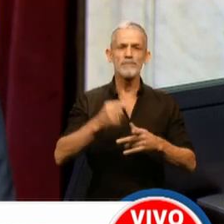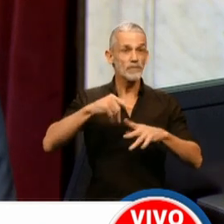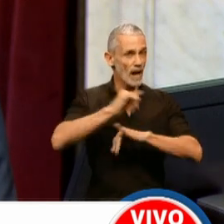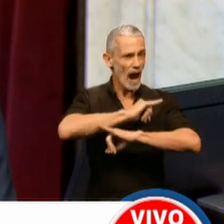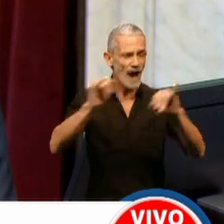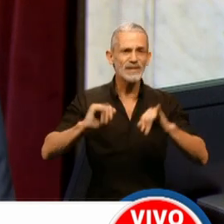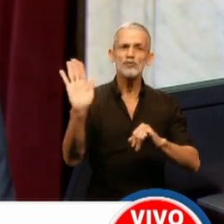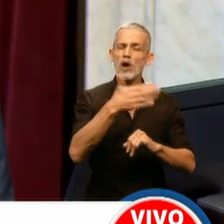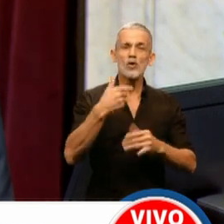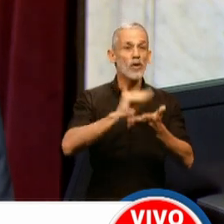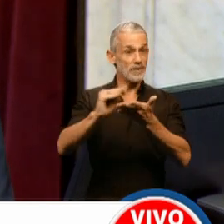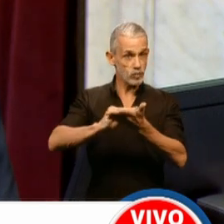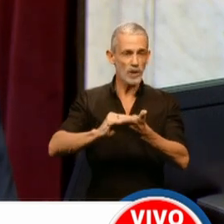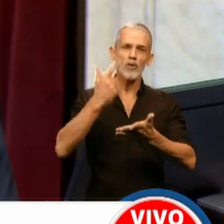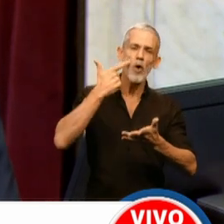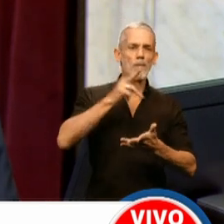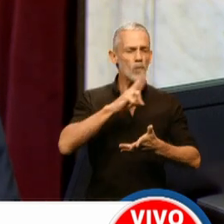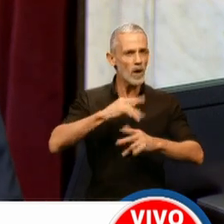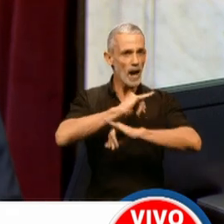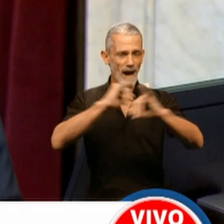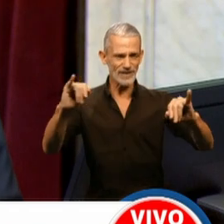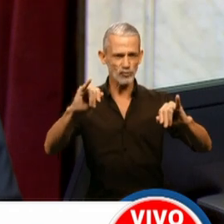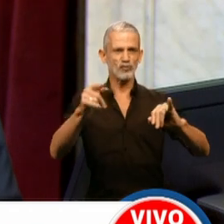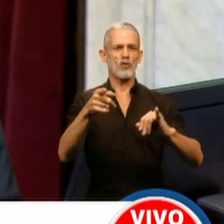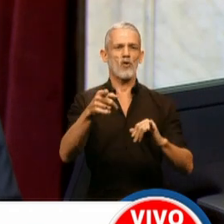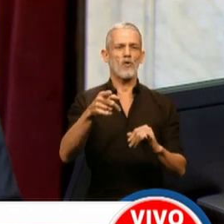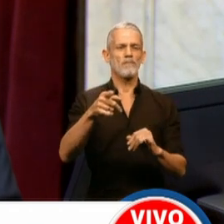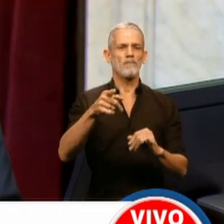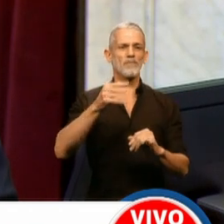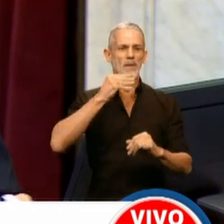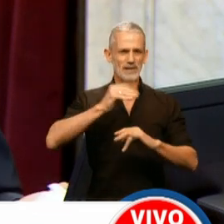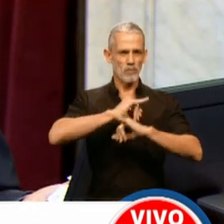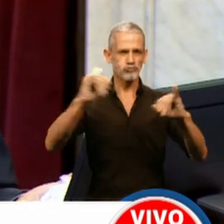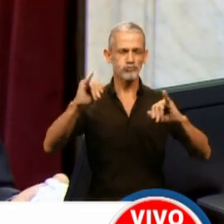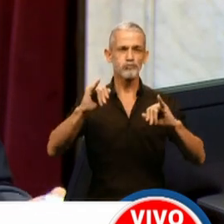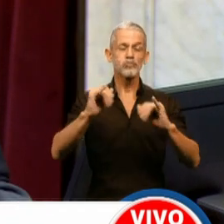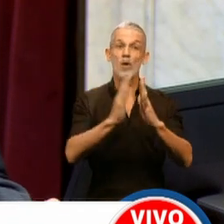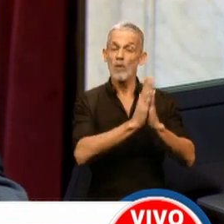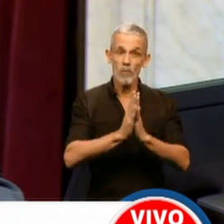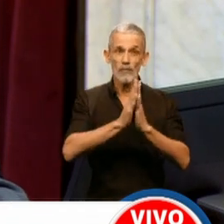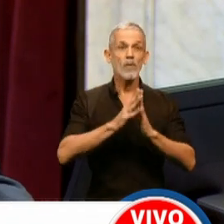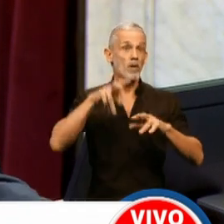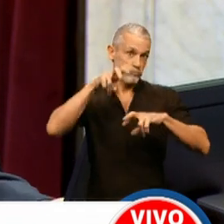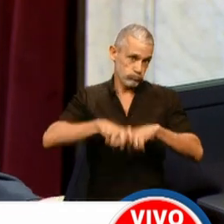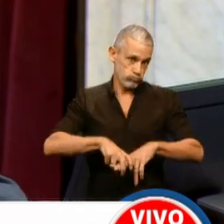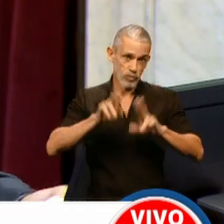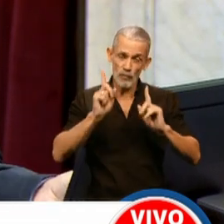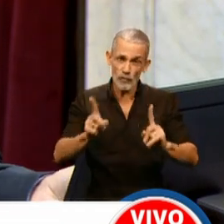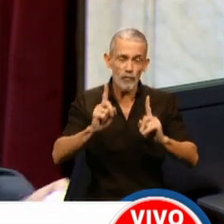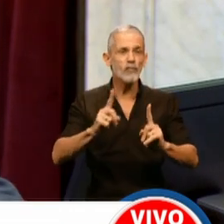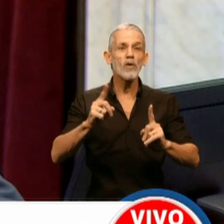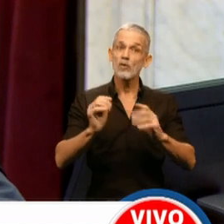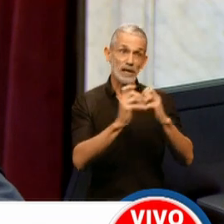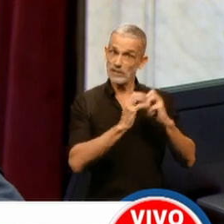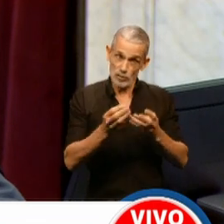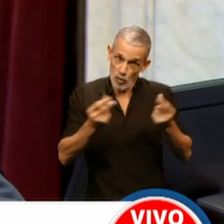a los señores diputados y diputadas princess que mantengan sus asientos porque todavía